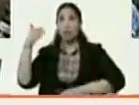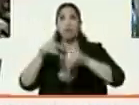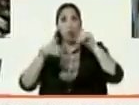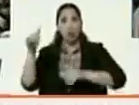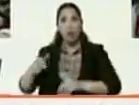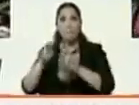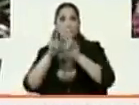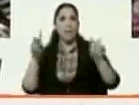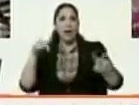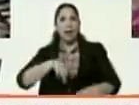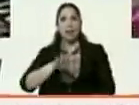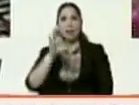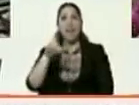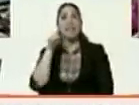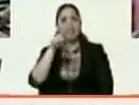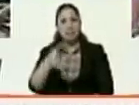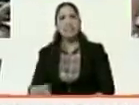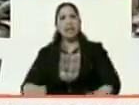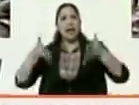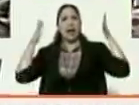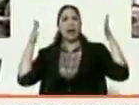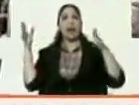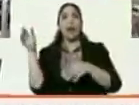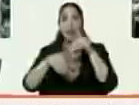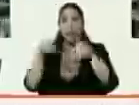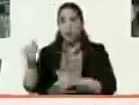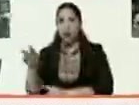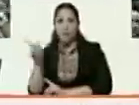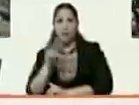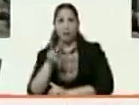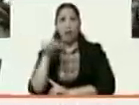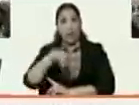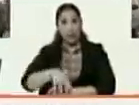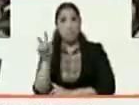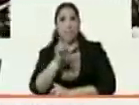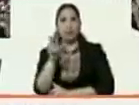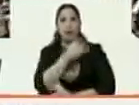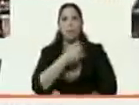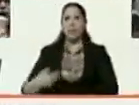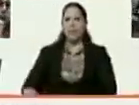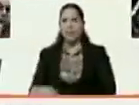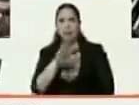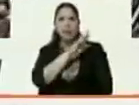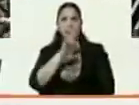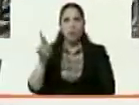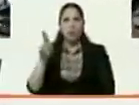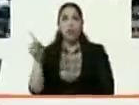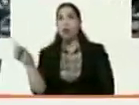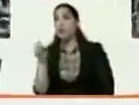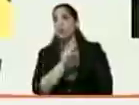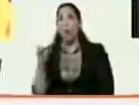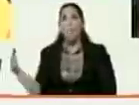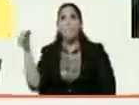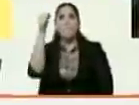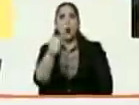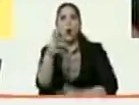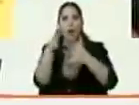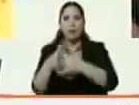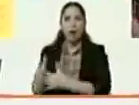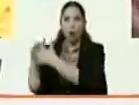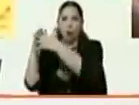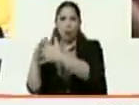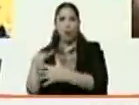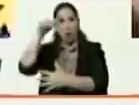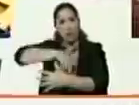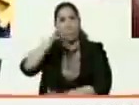este país. Así se ganan elecciones en Venezuela. En Venezuela el presidente de la República no lo ponen desde Estados Unidos.